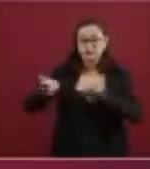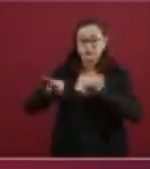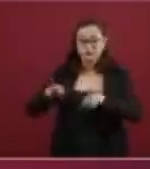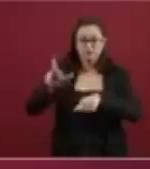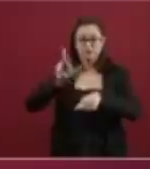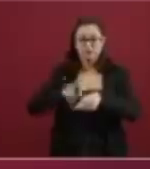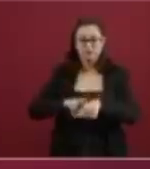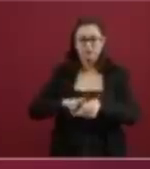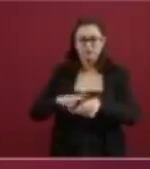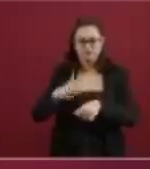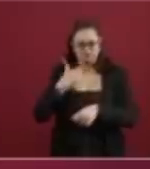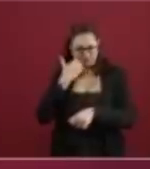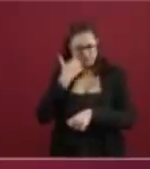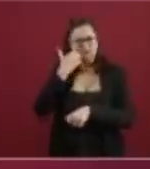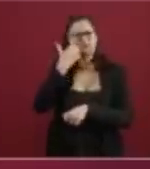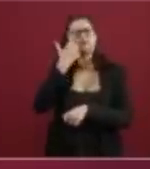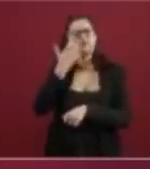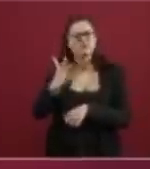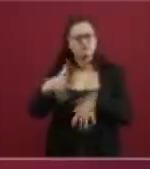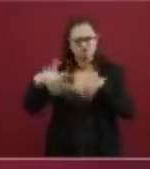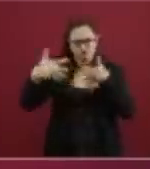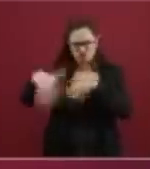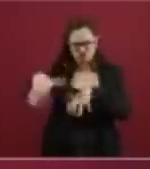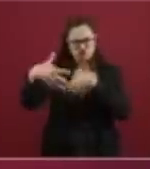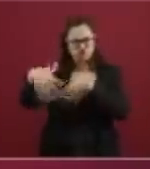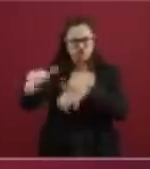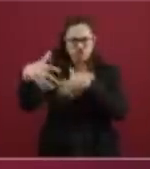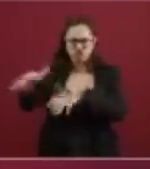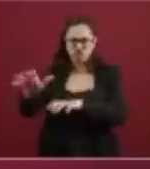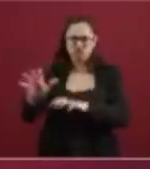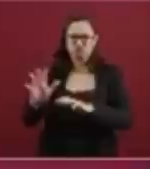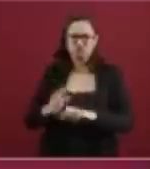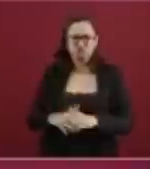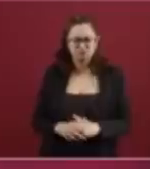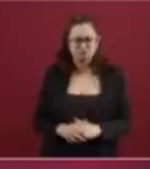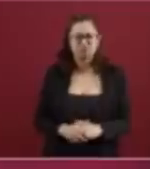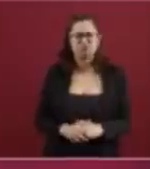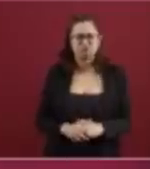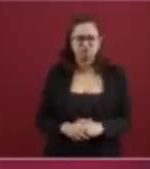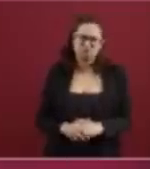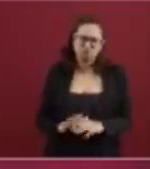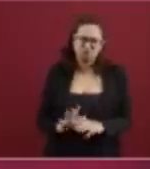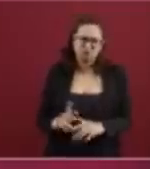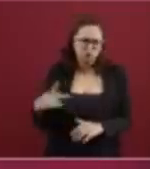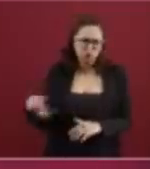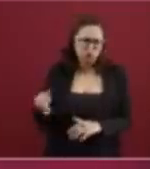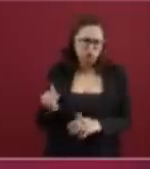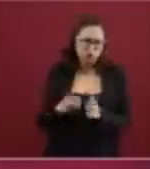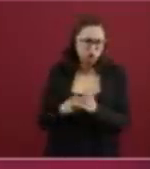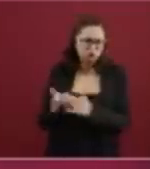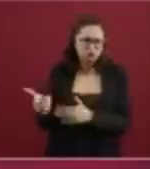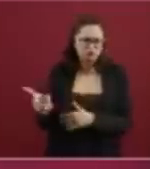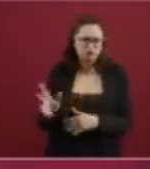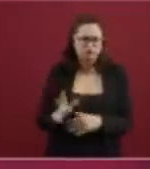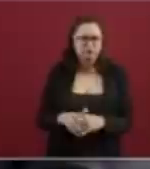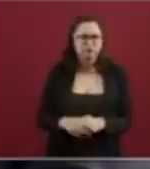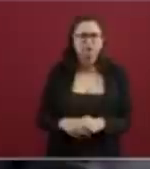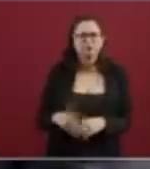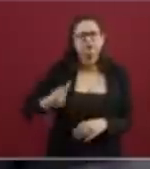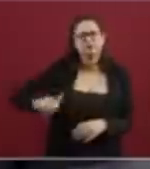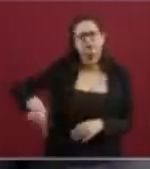se manifiesten demandando sus derechos. Nosotros lo que estamos pensando es